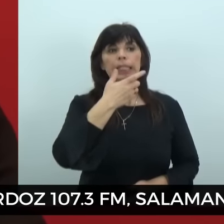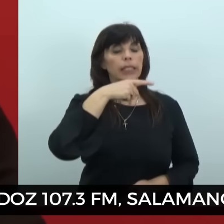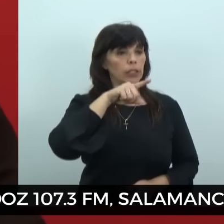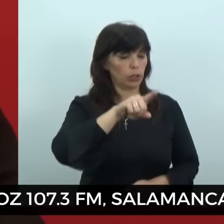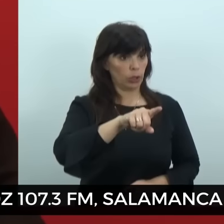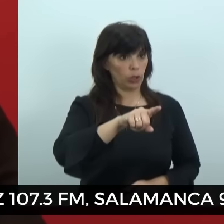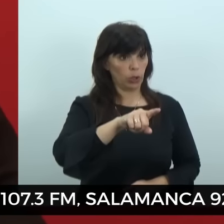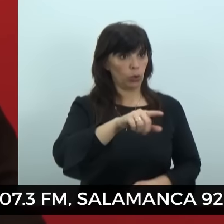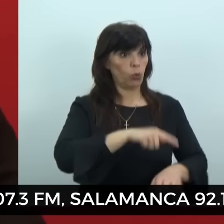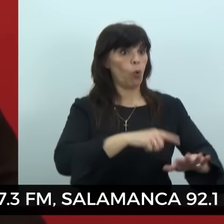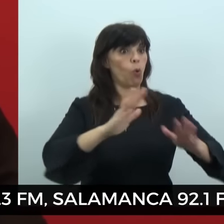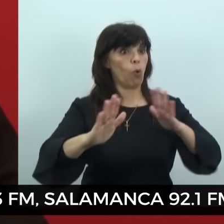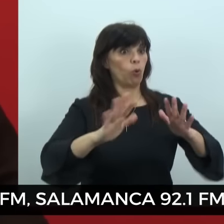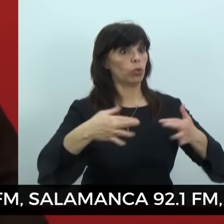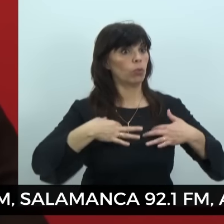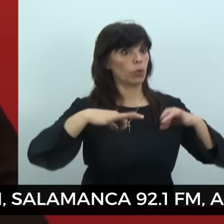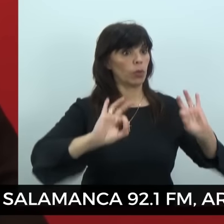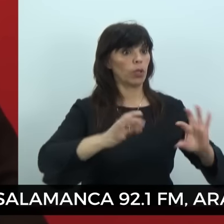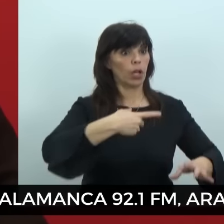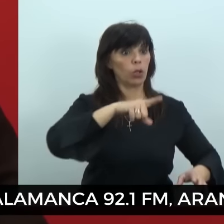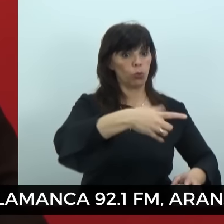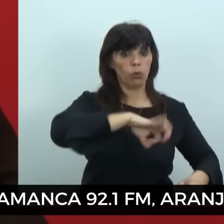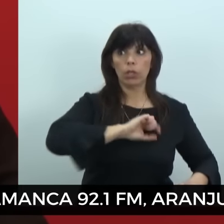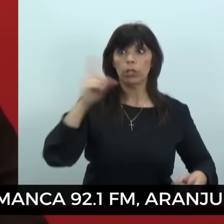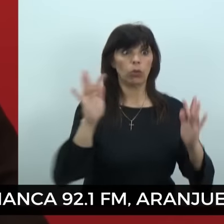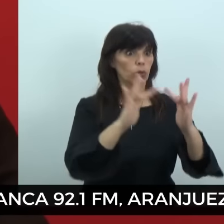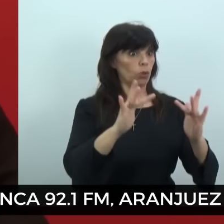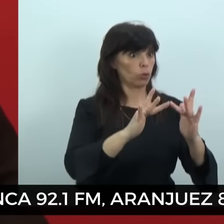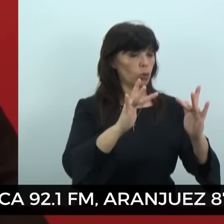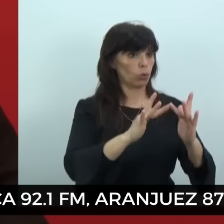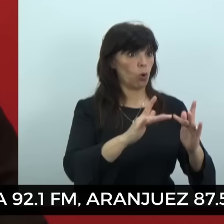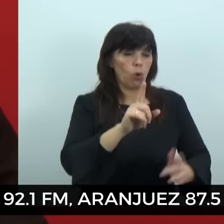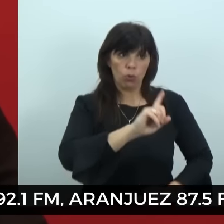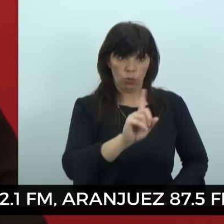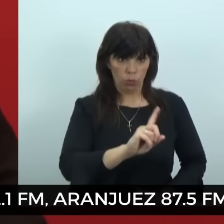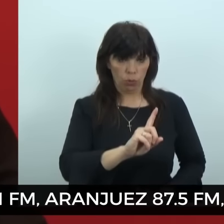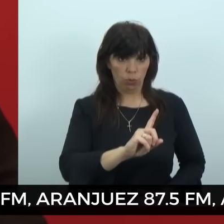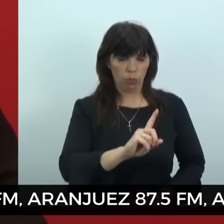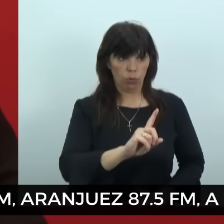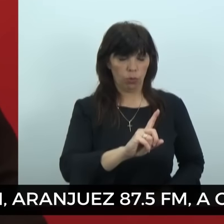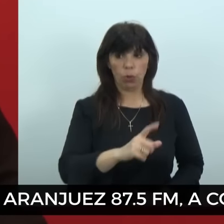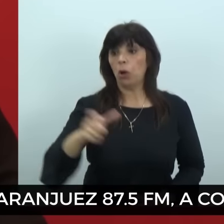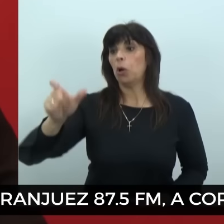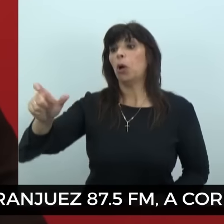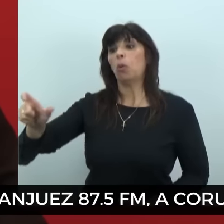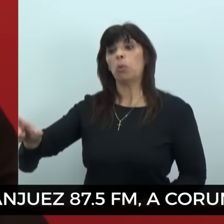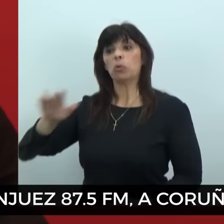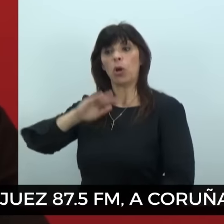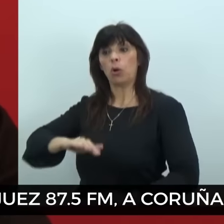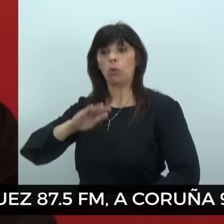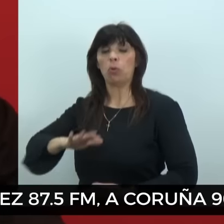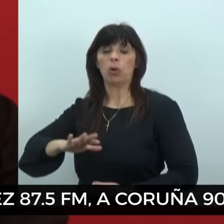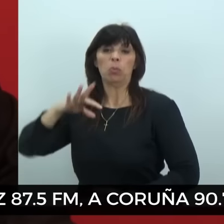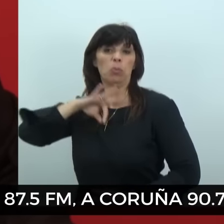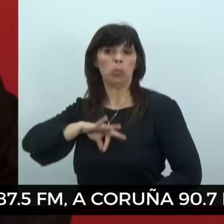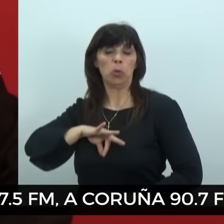para estar con el Señor, no esperes que una persona con un don profético tenga una palabra para